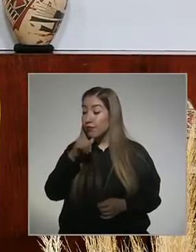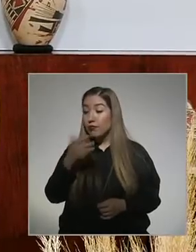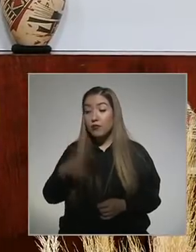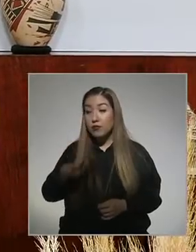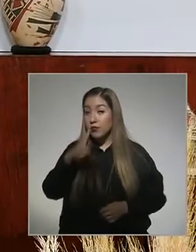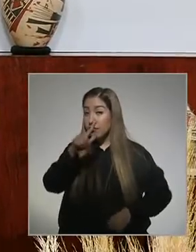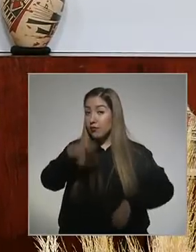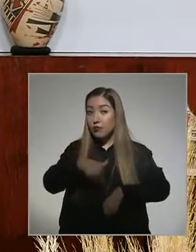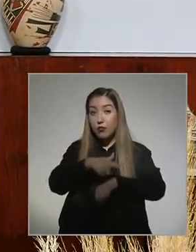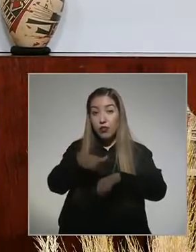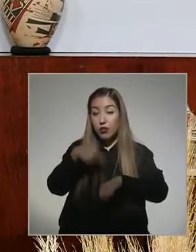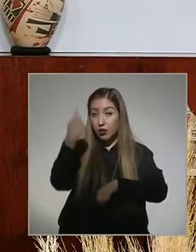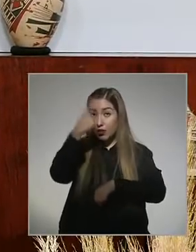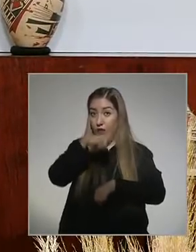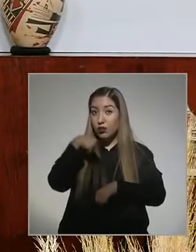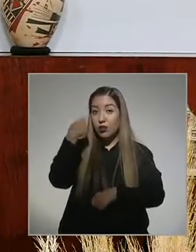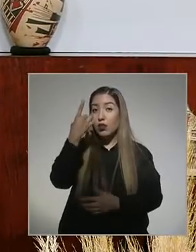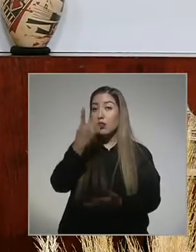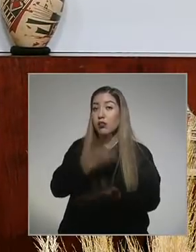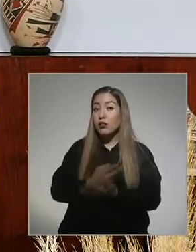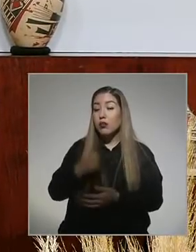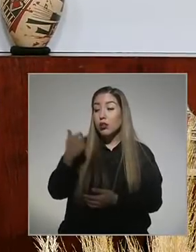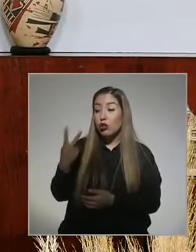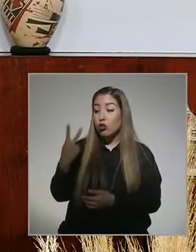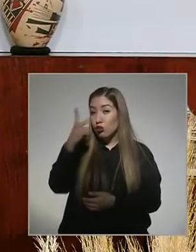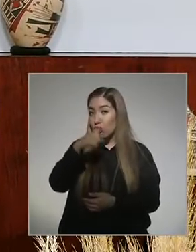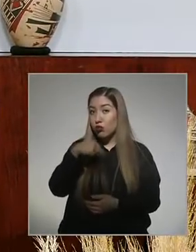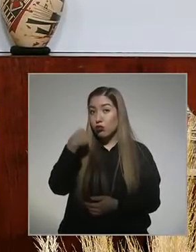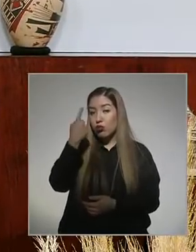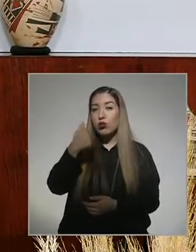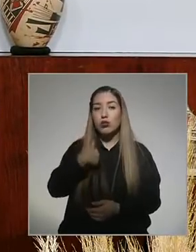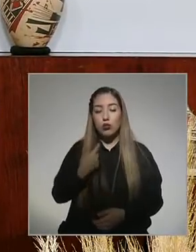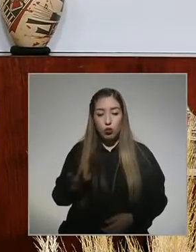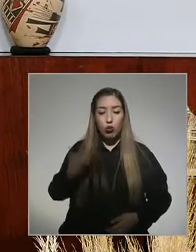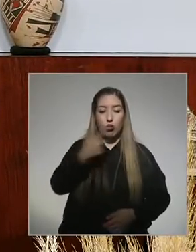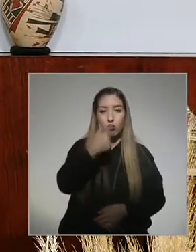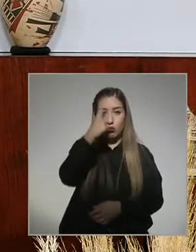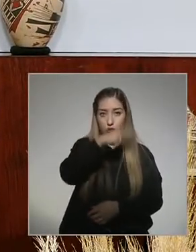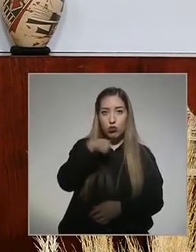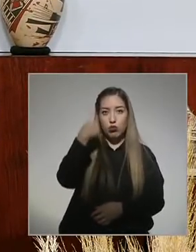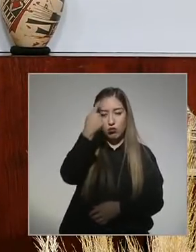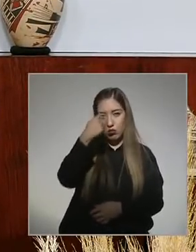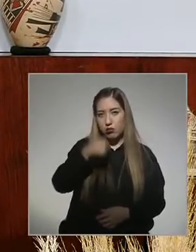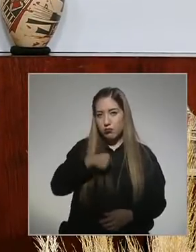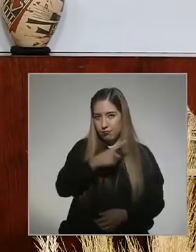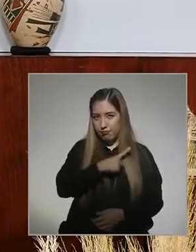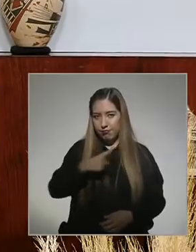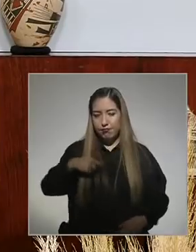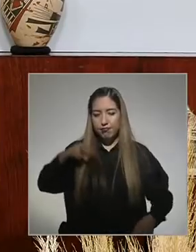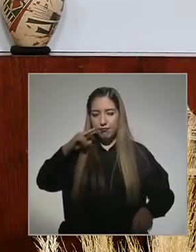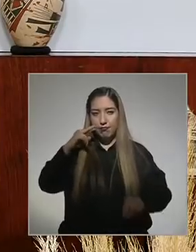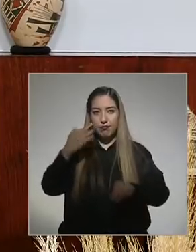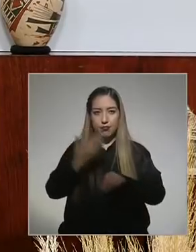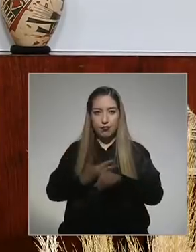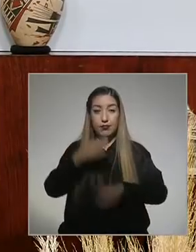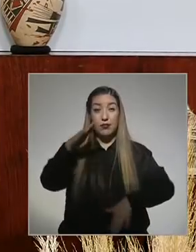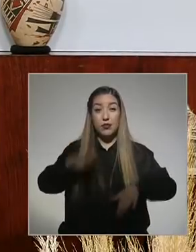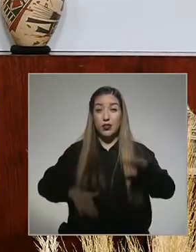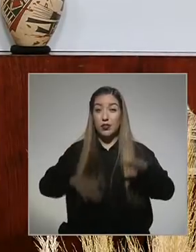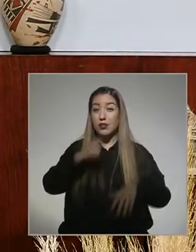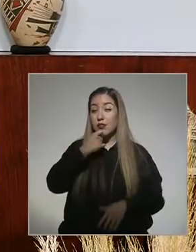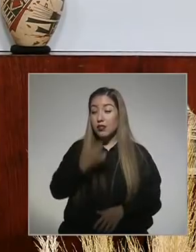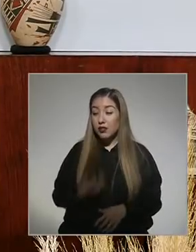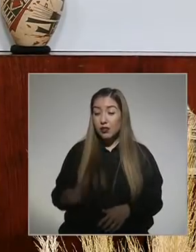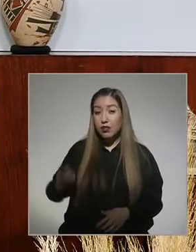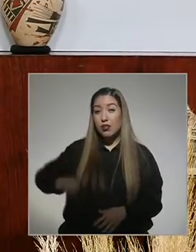vas a poder estar 2 horas al día, las 8 horas restantes tú vas a tener que estar presente. Porque ¿qué es lo que pasa en muchas familias? El niño, la niña está con el celular y ¿qué